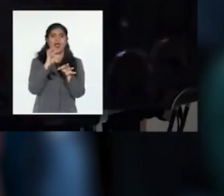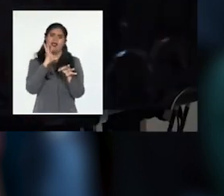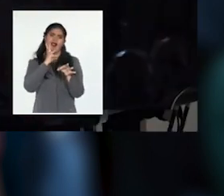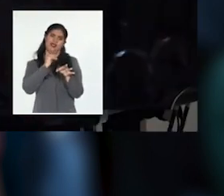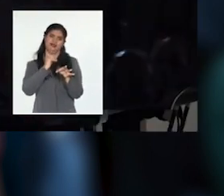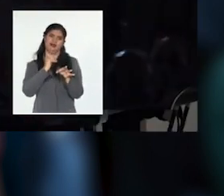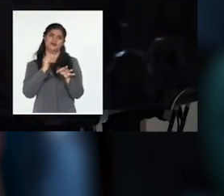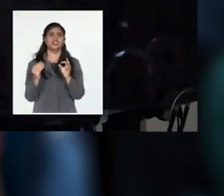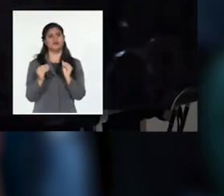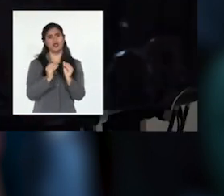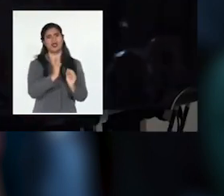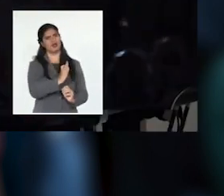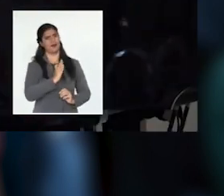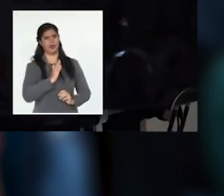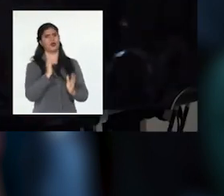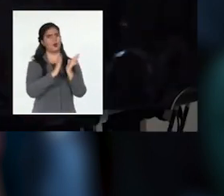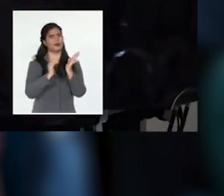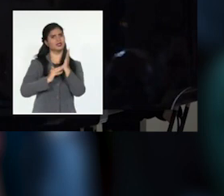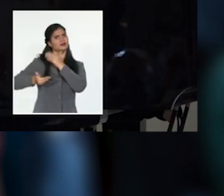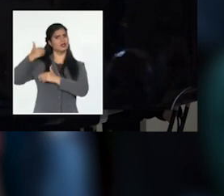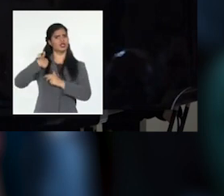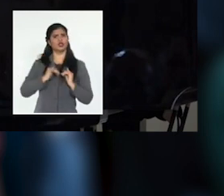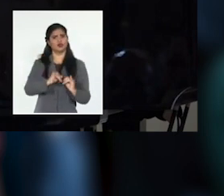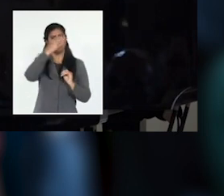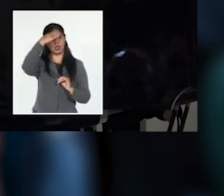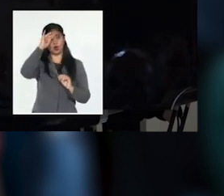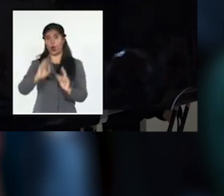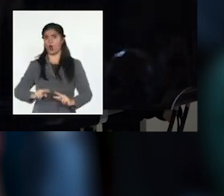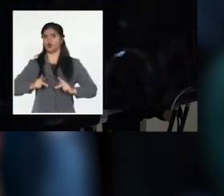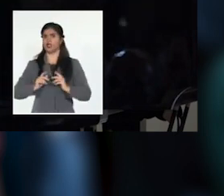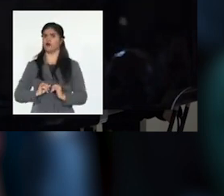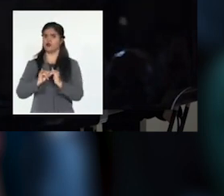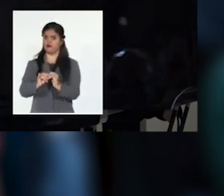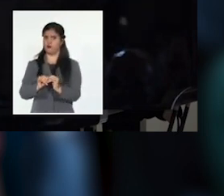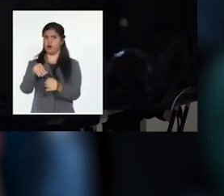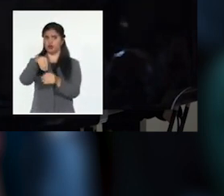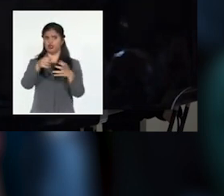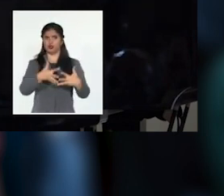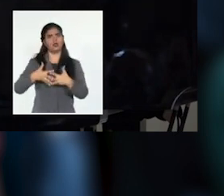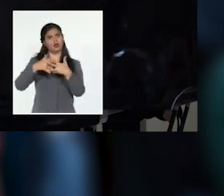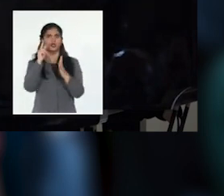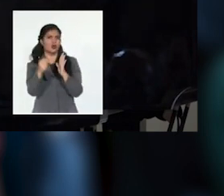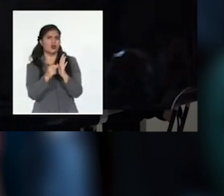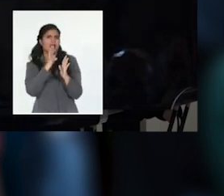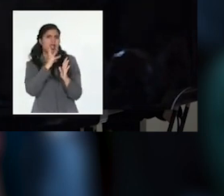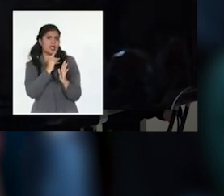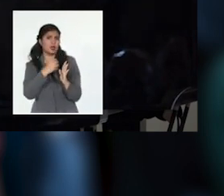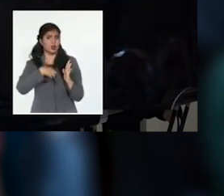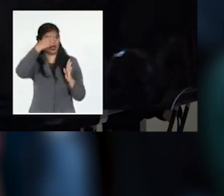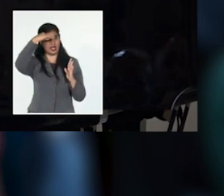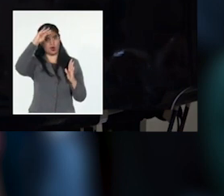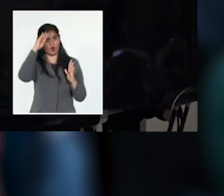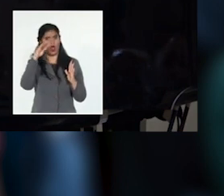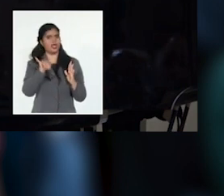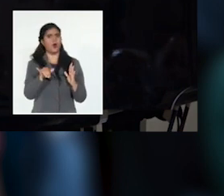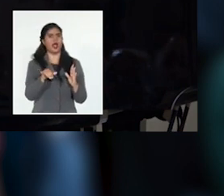hace unos meses en Cuba, lo repito hoy en Nueva York. Una de las cosas más lindas que tiene Cuba es que no te brinda lo que le